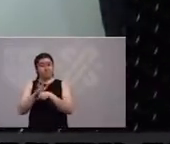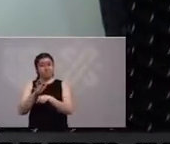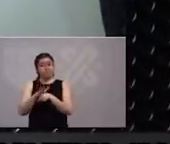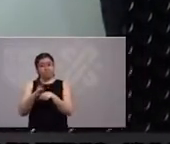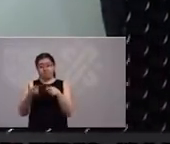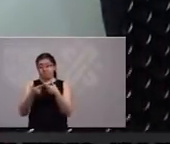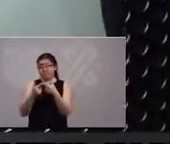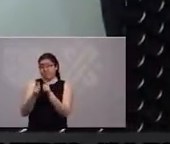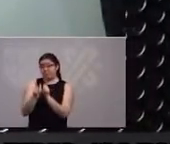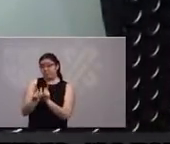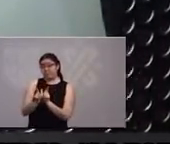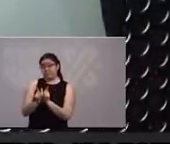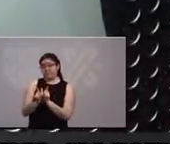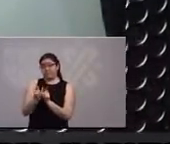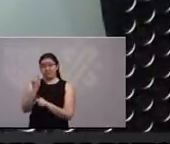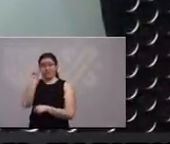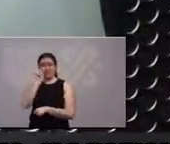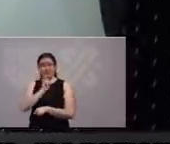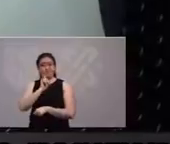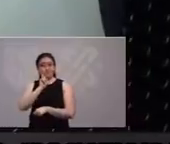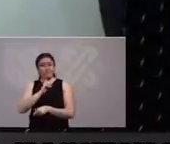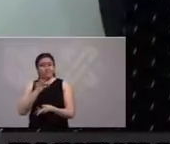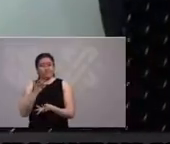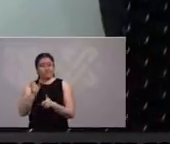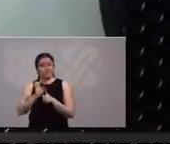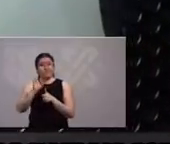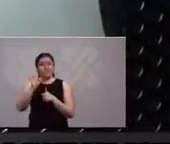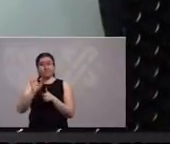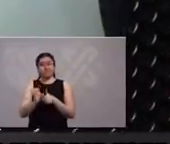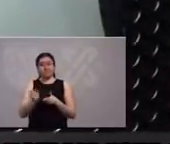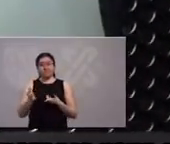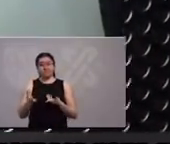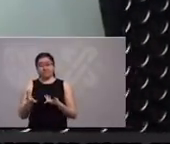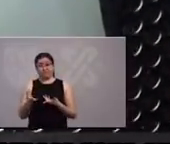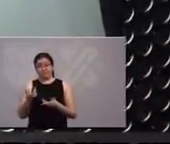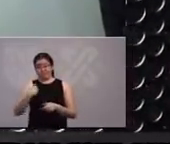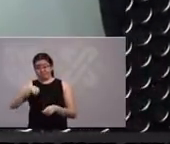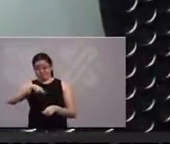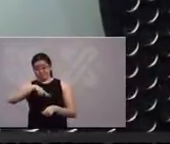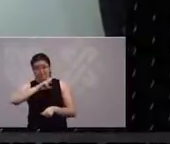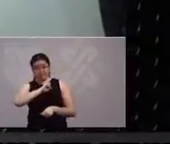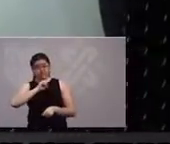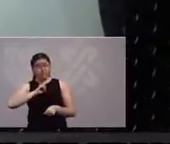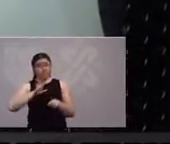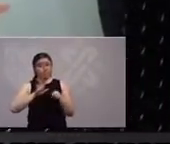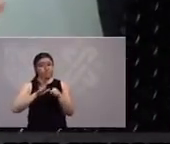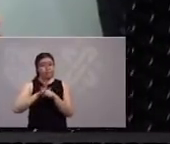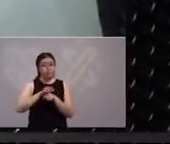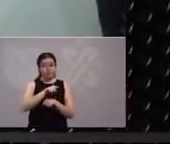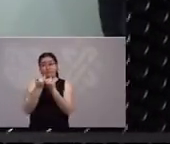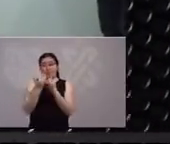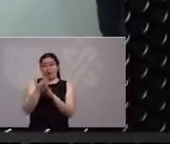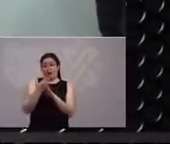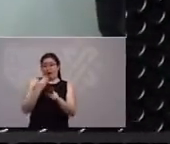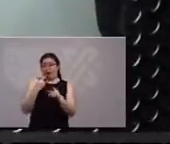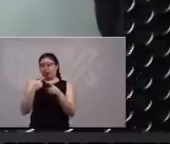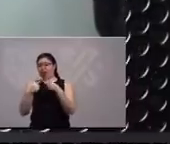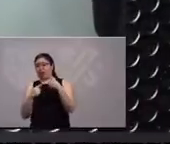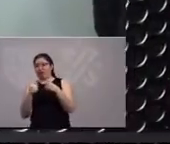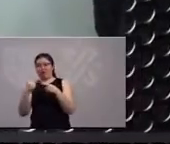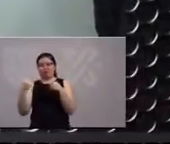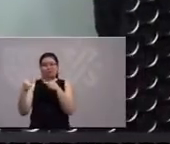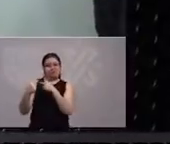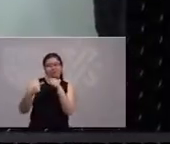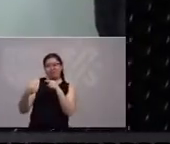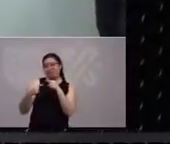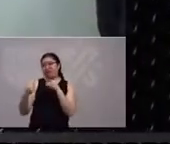de grupos de mujeres. Entonces, nuestra obligación pues es resguardarlos a ellos. Al